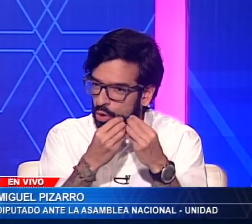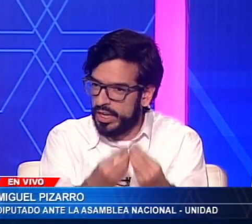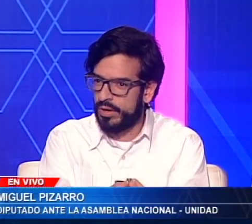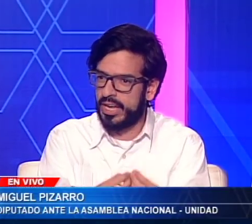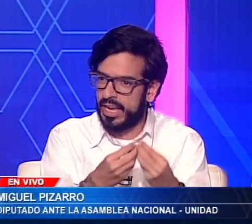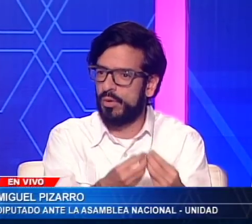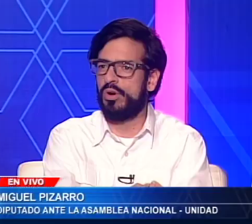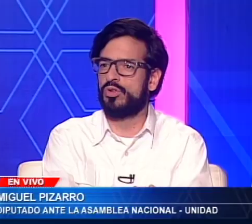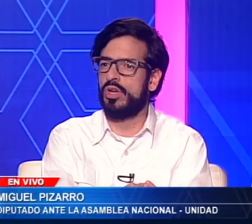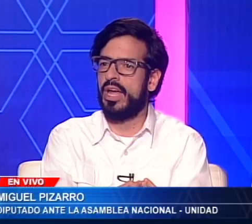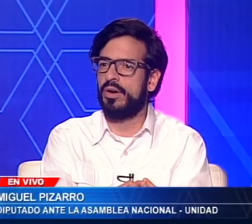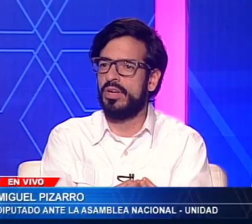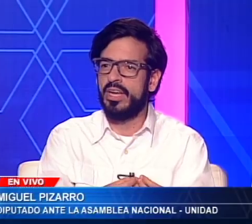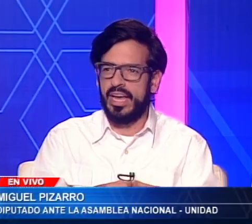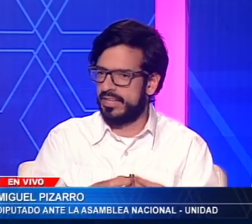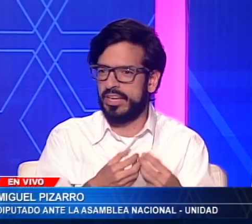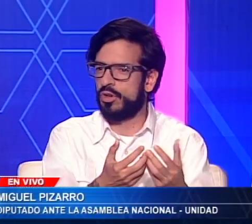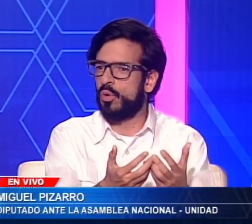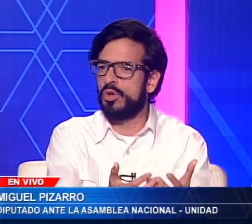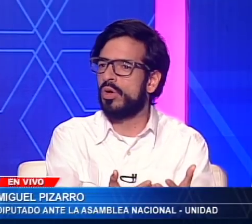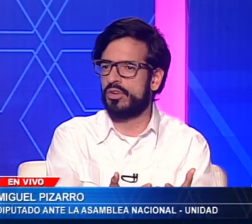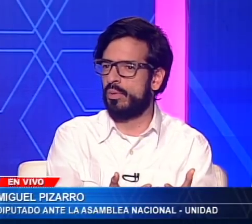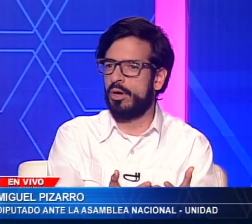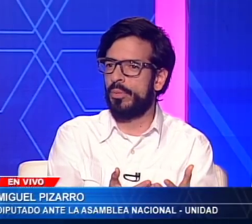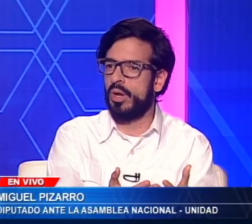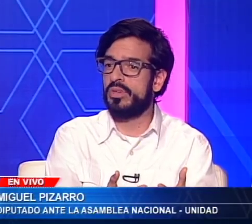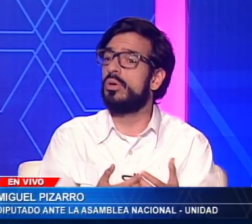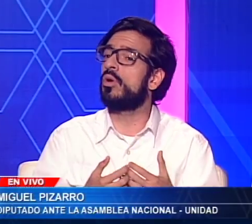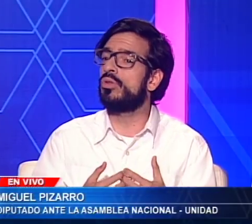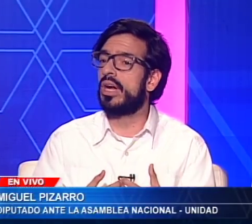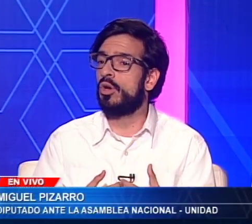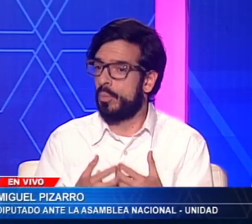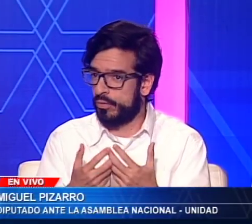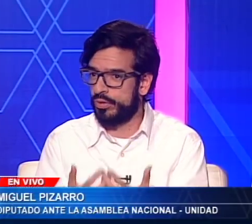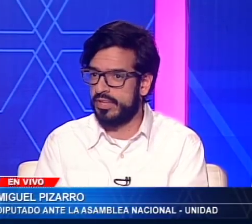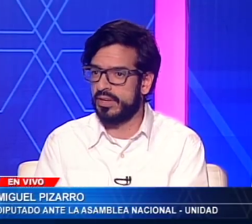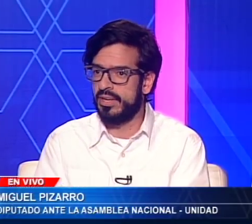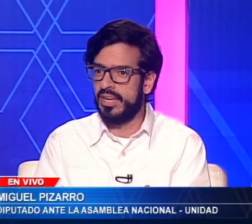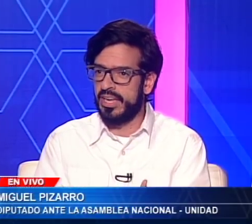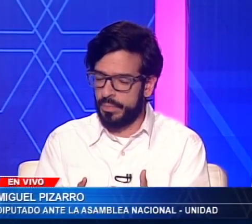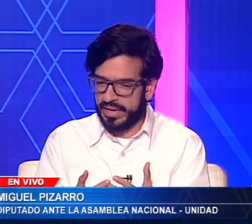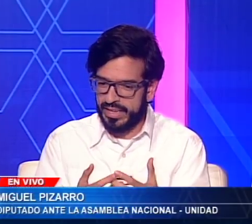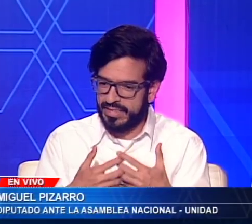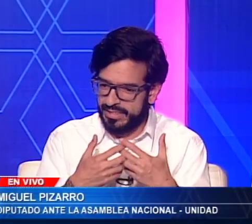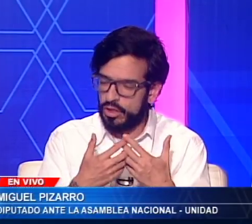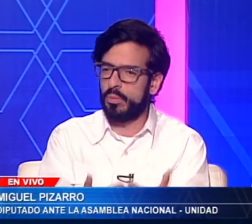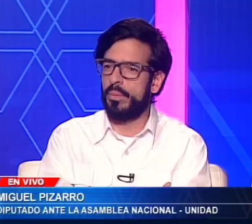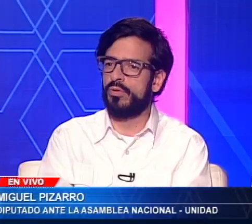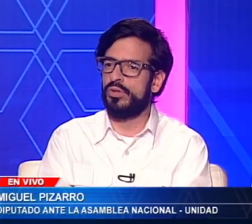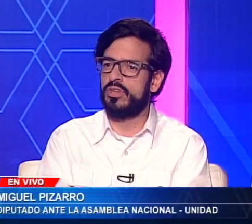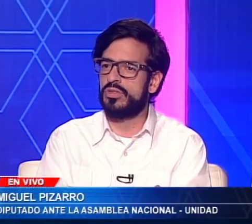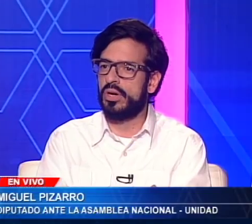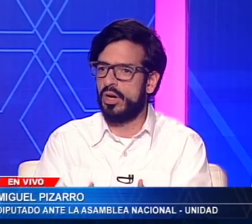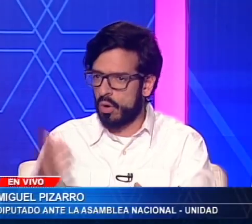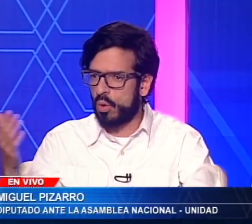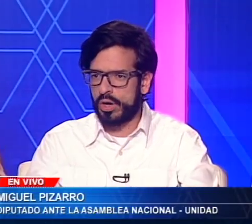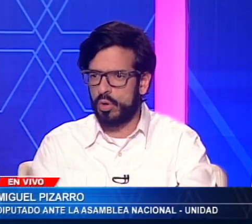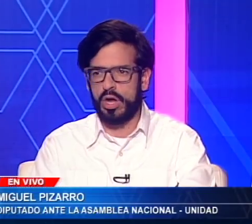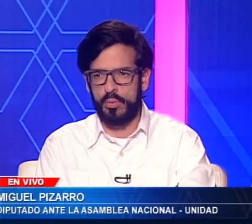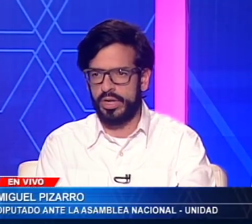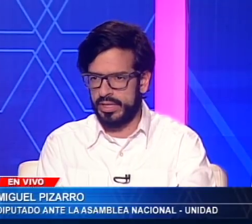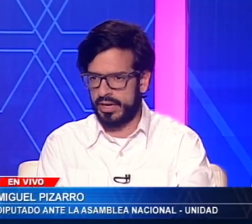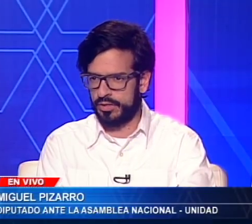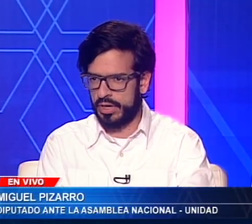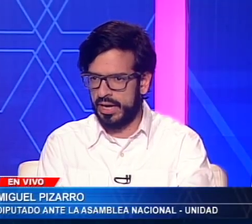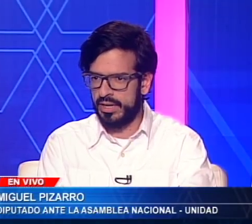el voto libre de cada uno de los ciudadanos, esa elección no ayuda a resolver los problemas, sino al contrario los profundiza. Y parte de ese síntoma de profundización es lo que ocurre